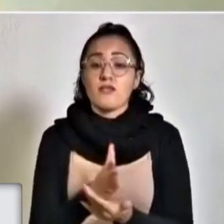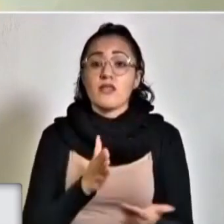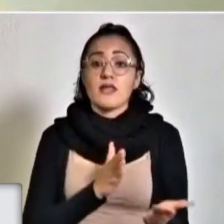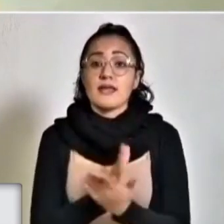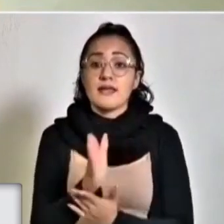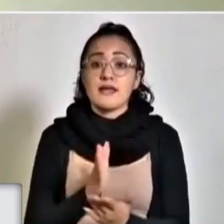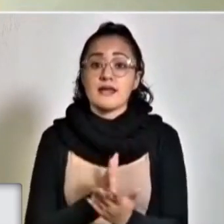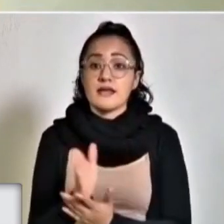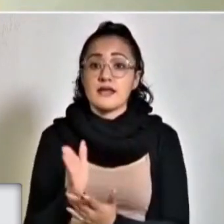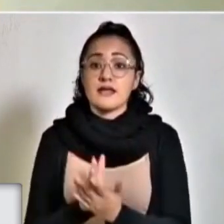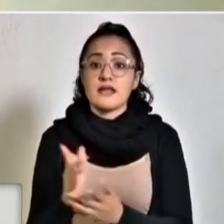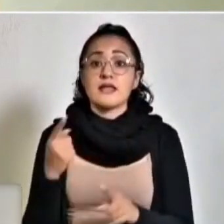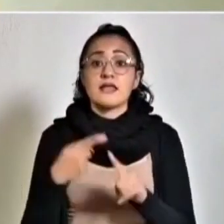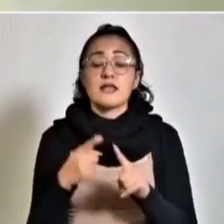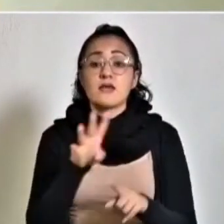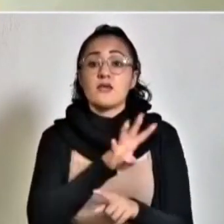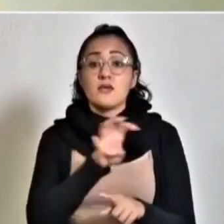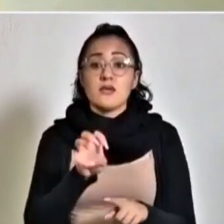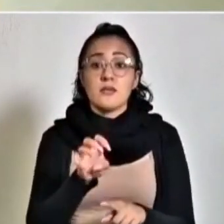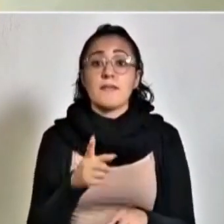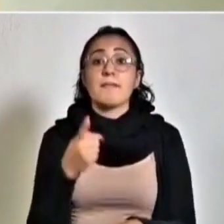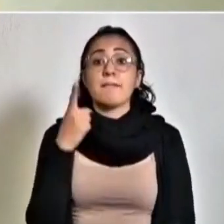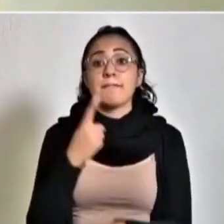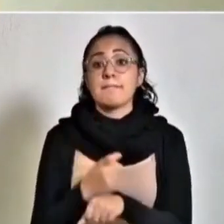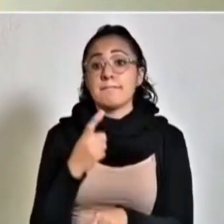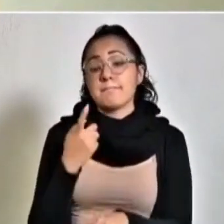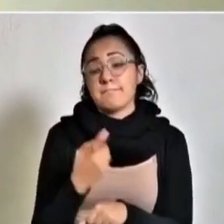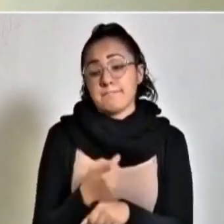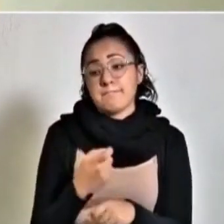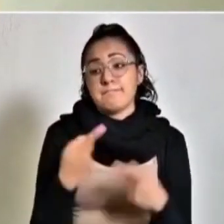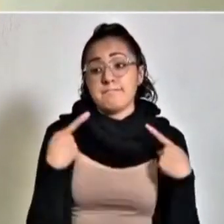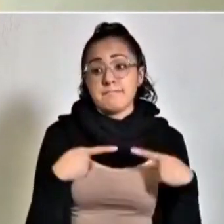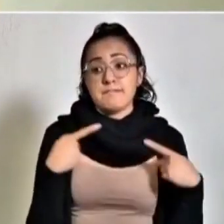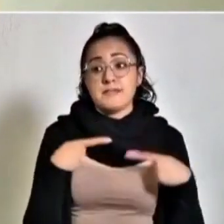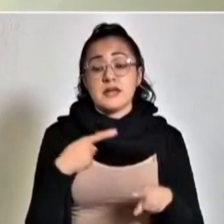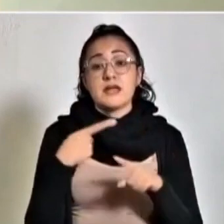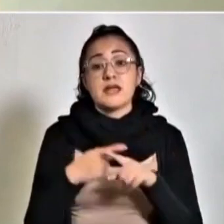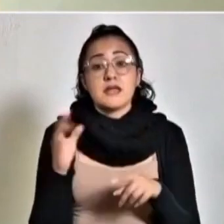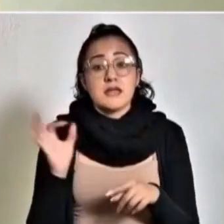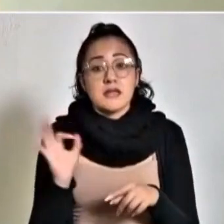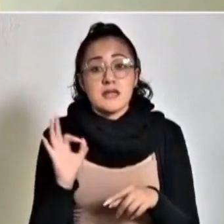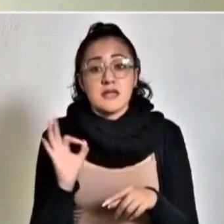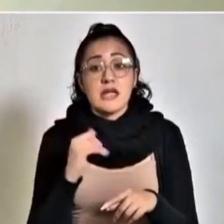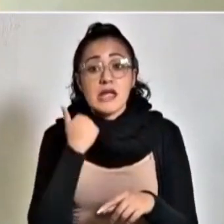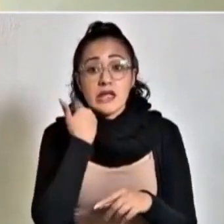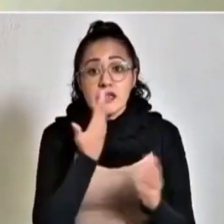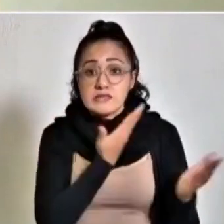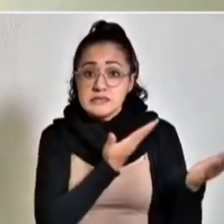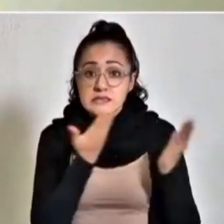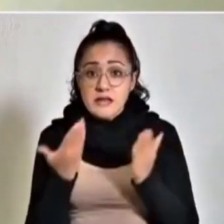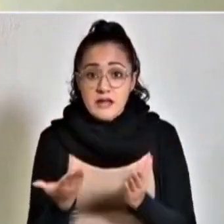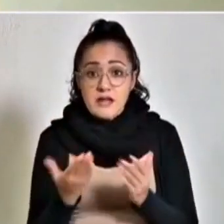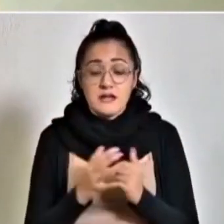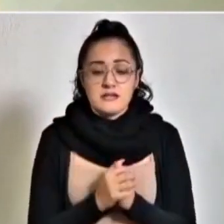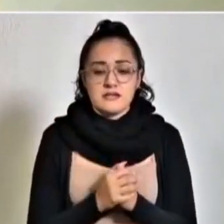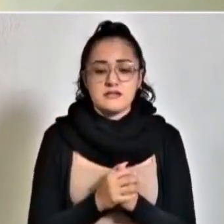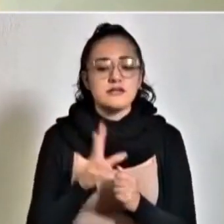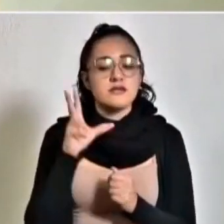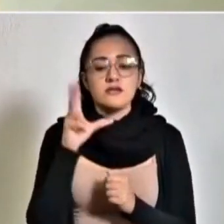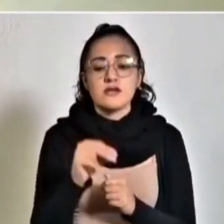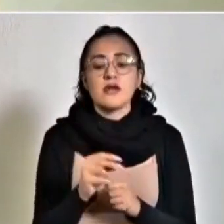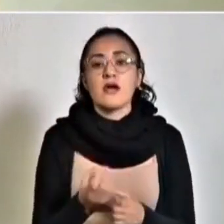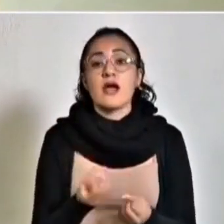el acceso a las 400 primeras personas que en su caso deseen llegar. No se hará